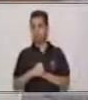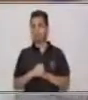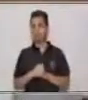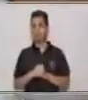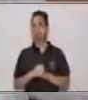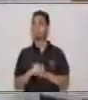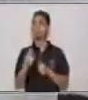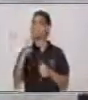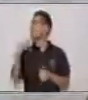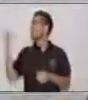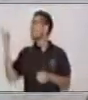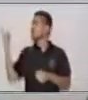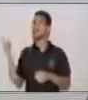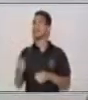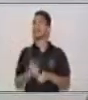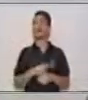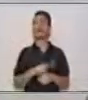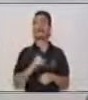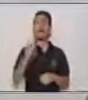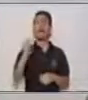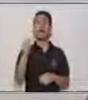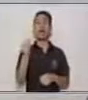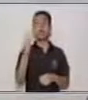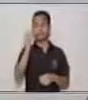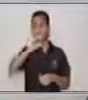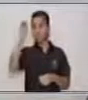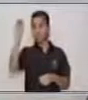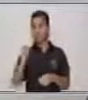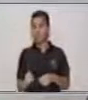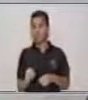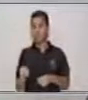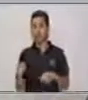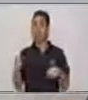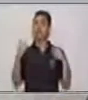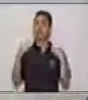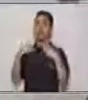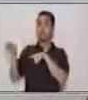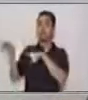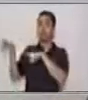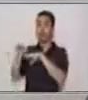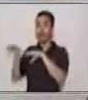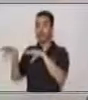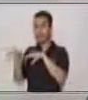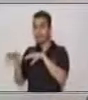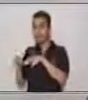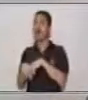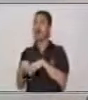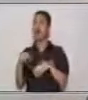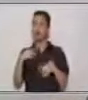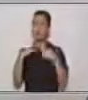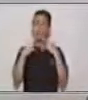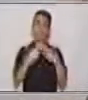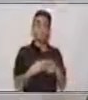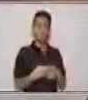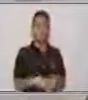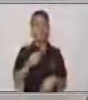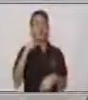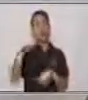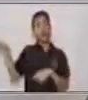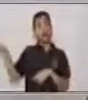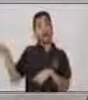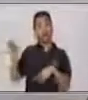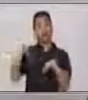¿Qué es lo que me están preguntando? ¿Qué porcentaje de alumnos asistió a la actividad? A la actividad asistió